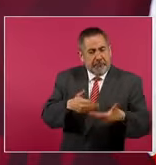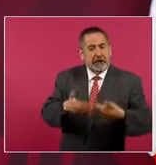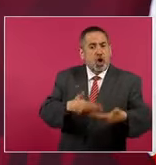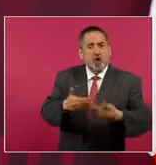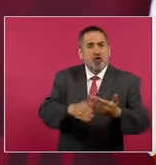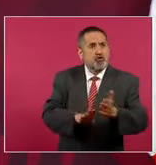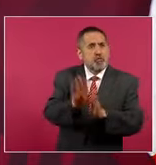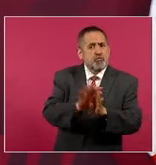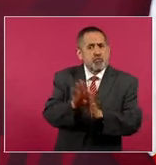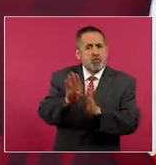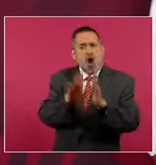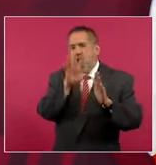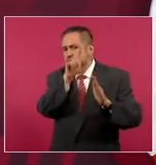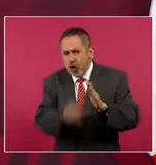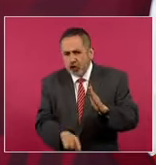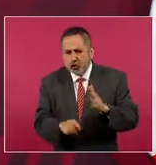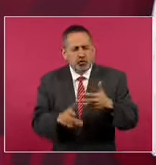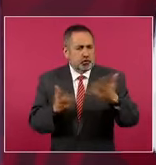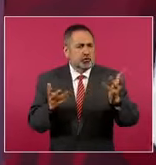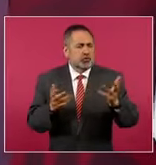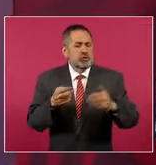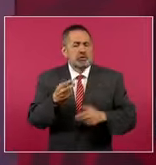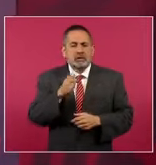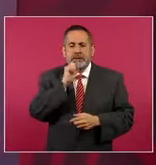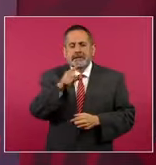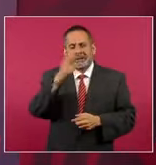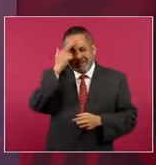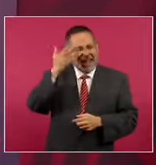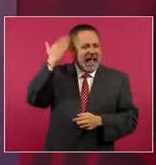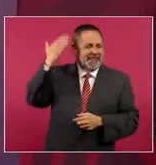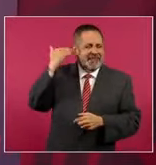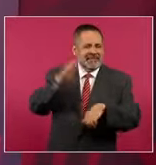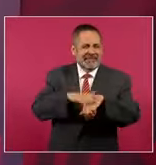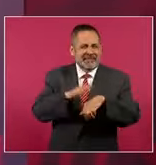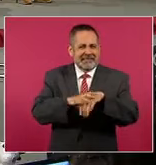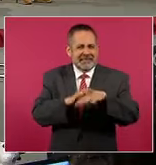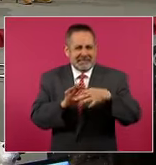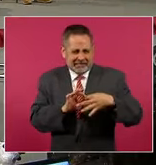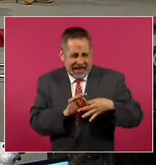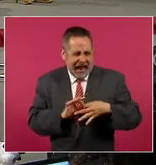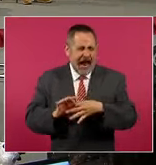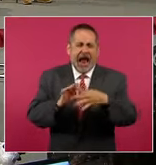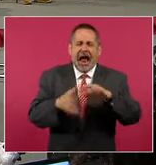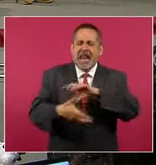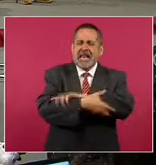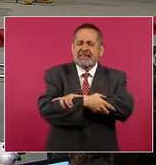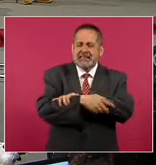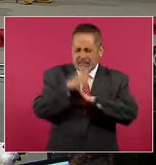que así como en su momento hubo la llamada Alianza para el Progreso